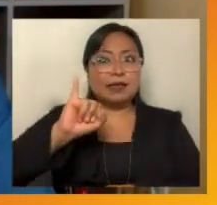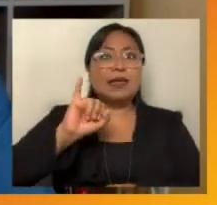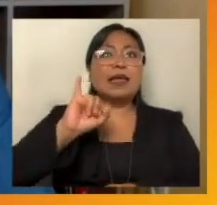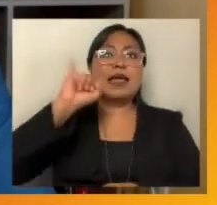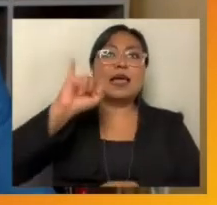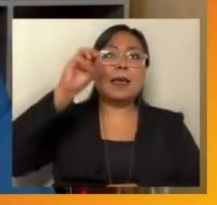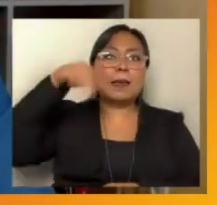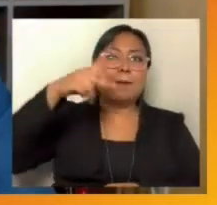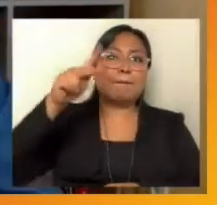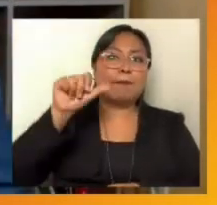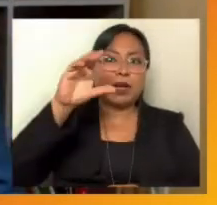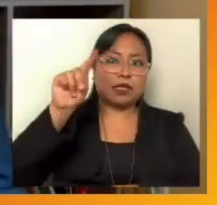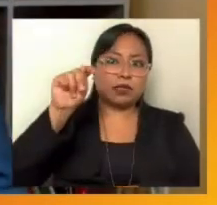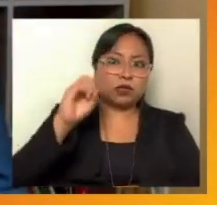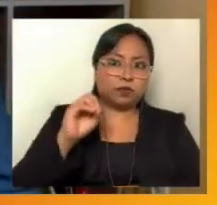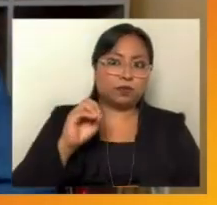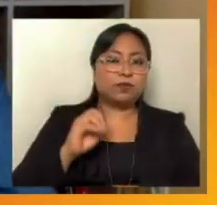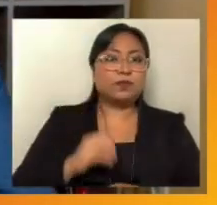impacto.